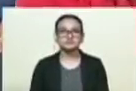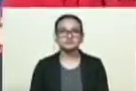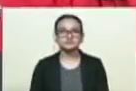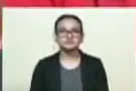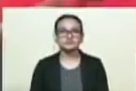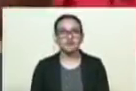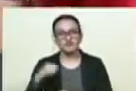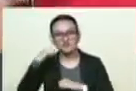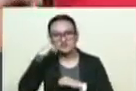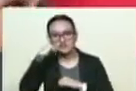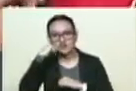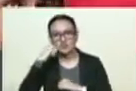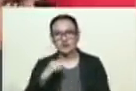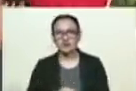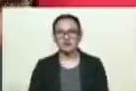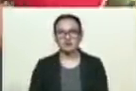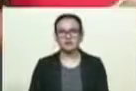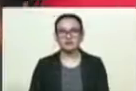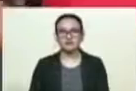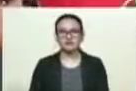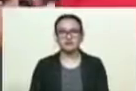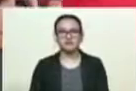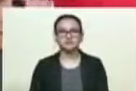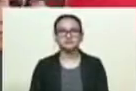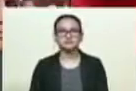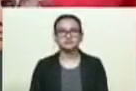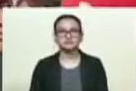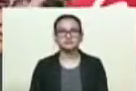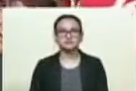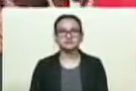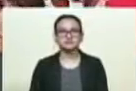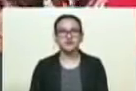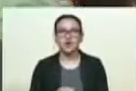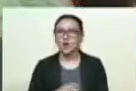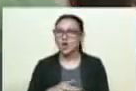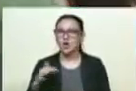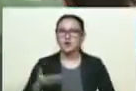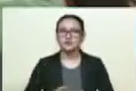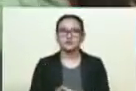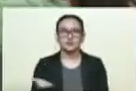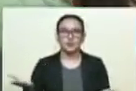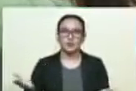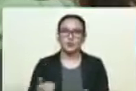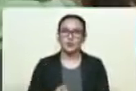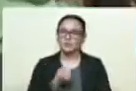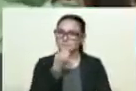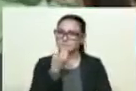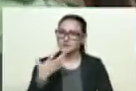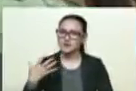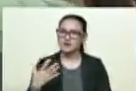Francisco de Miranda. Venimos de una estirpe gloriosa, hermosa.